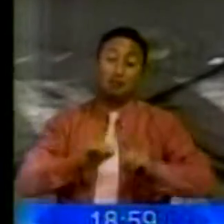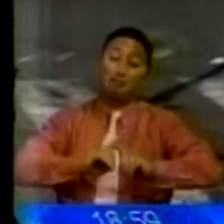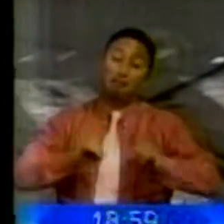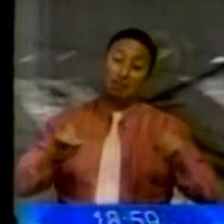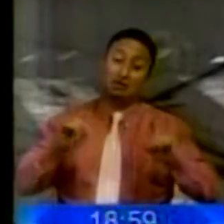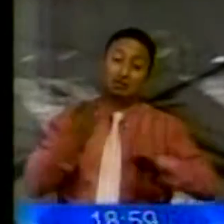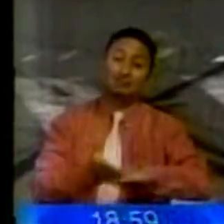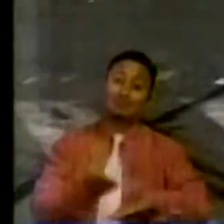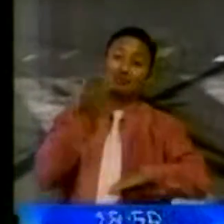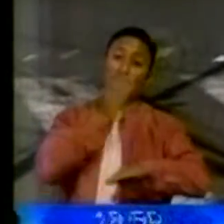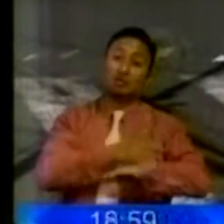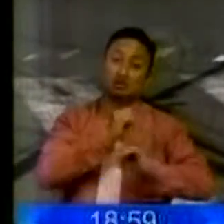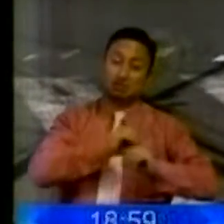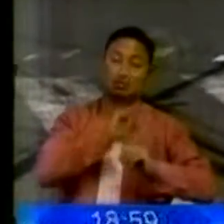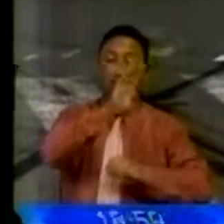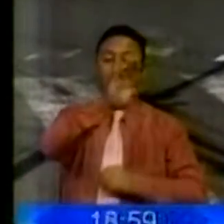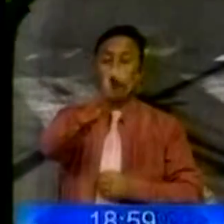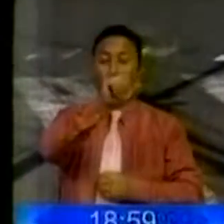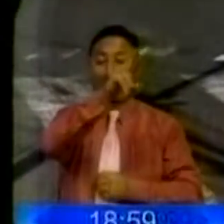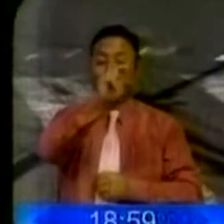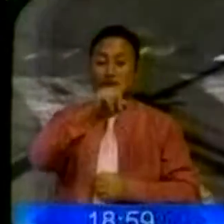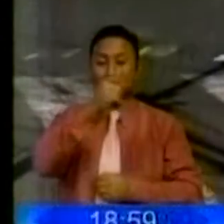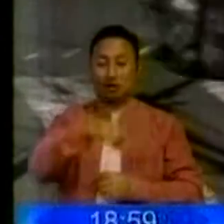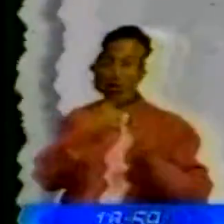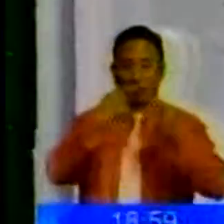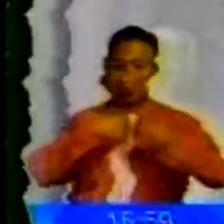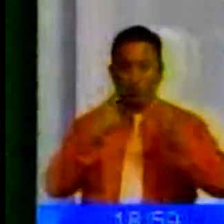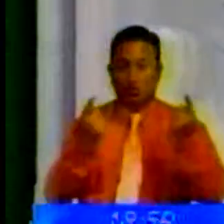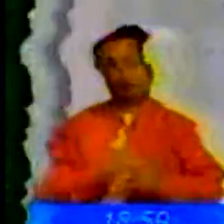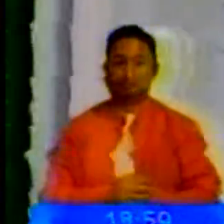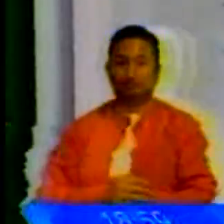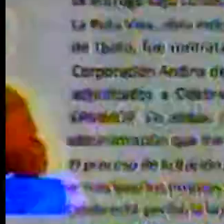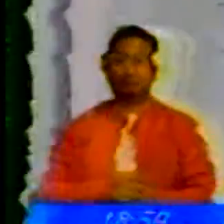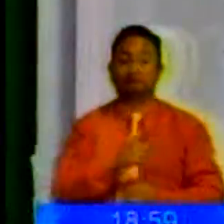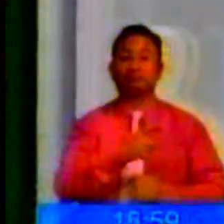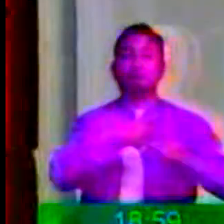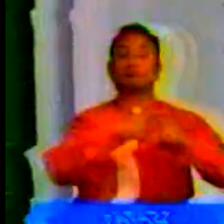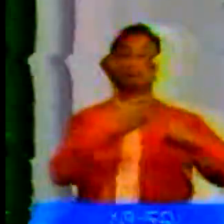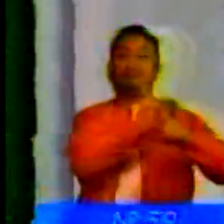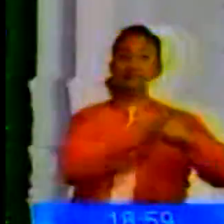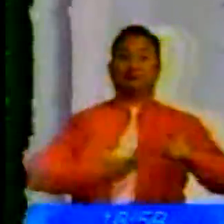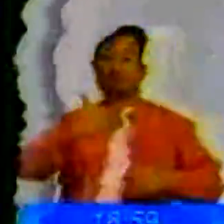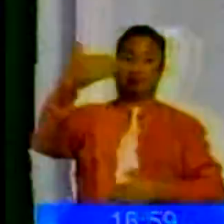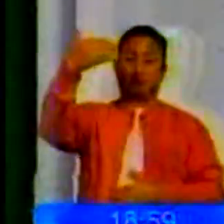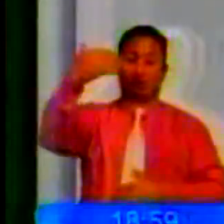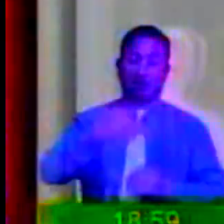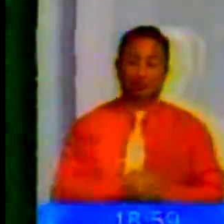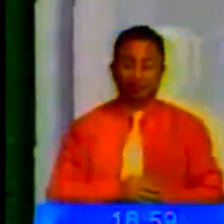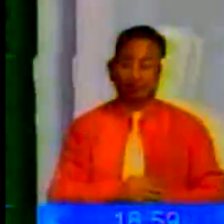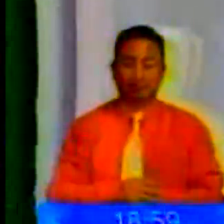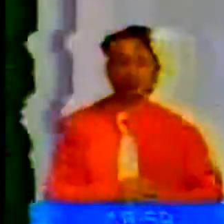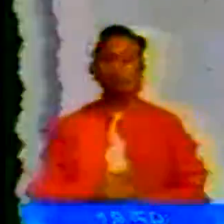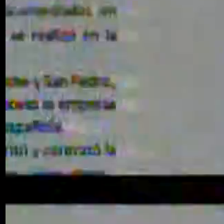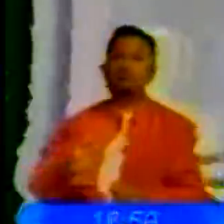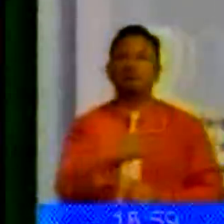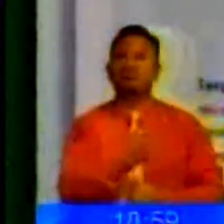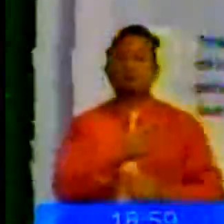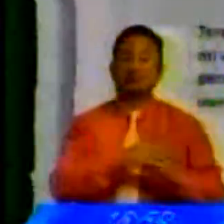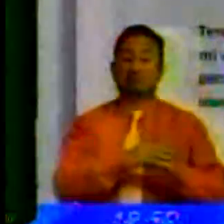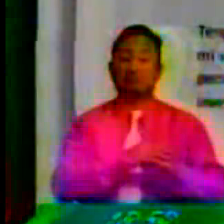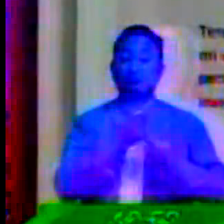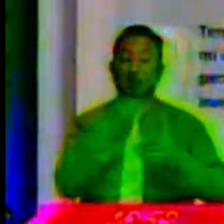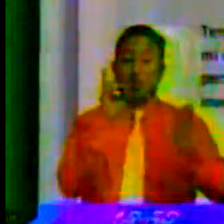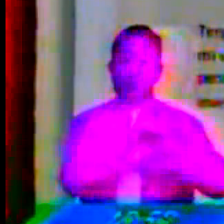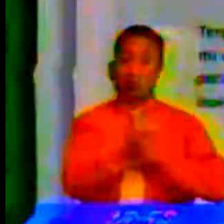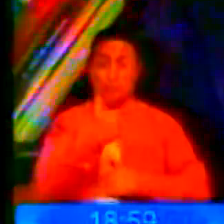y previamente, Barrera ya había emitido un comunicado. Según el exalcalde Barrera, en el comunicado se desvirtúan las acusaciones